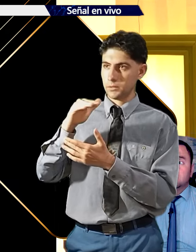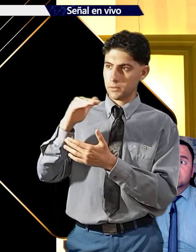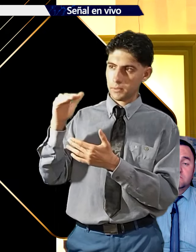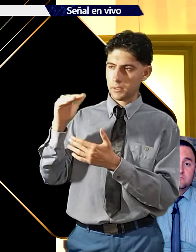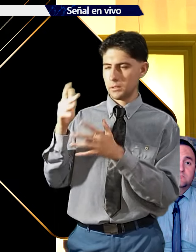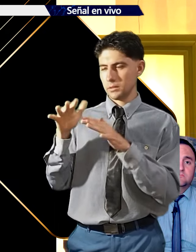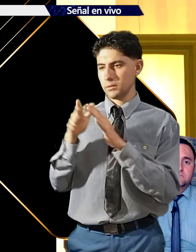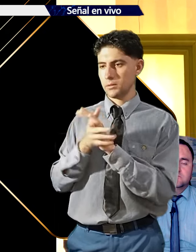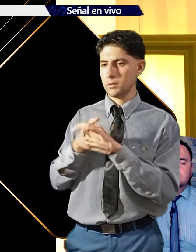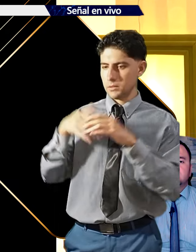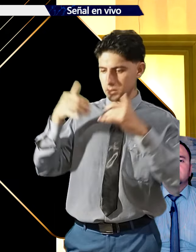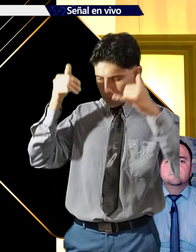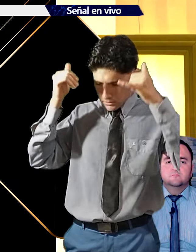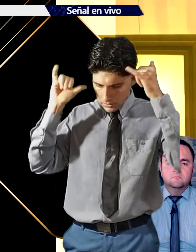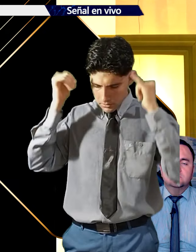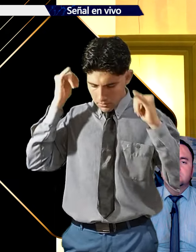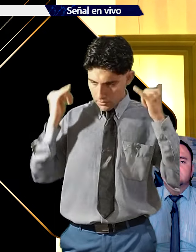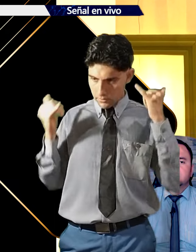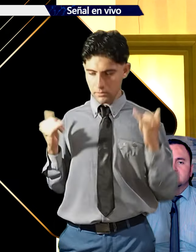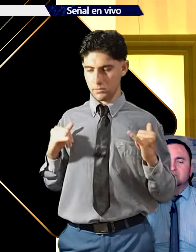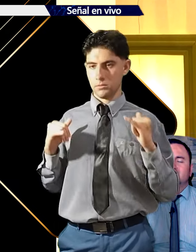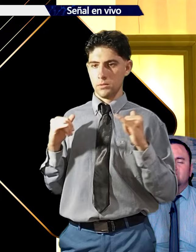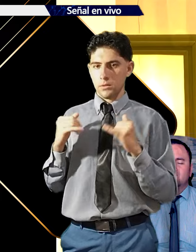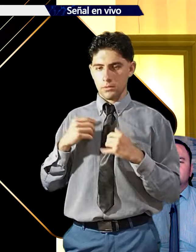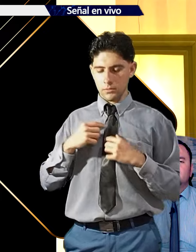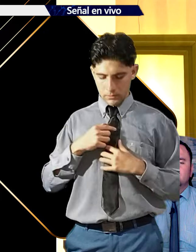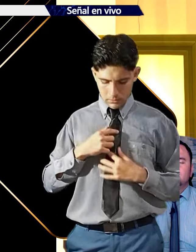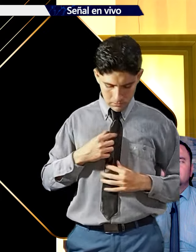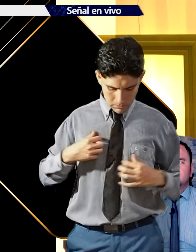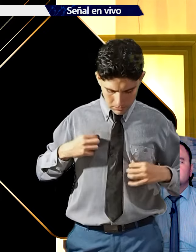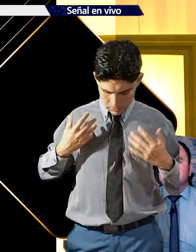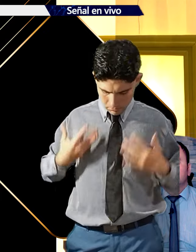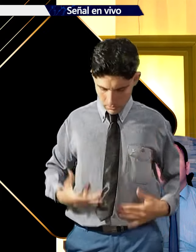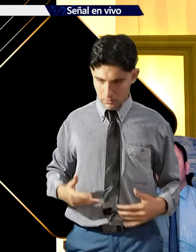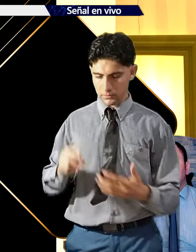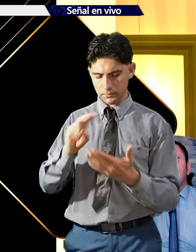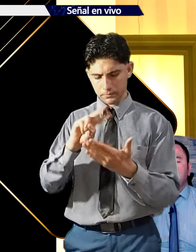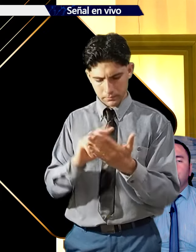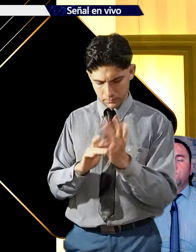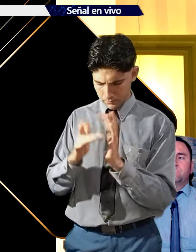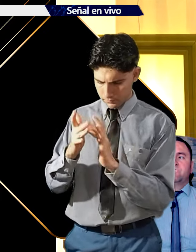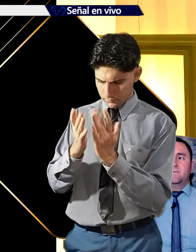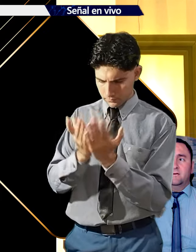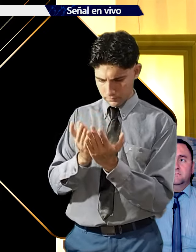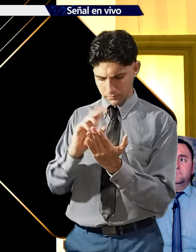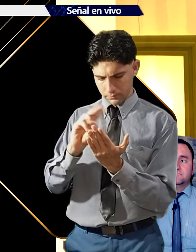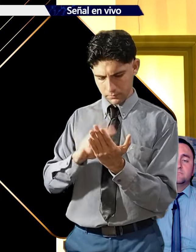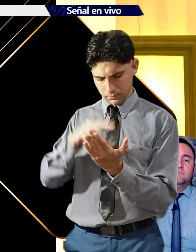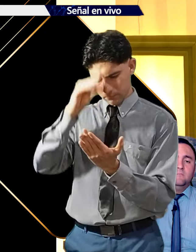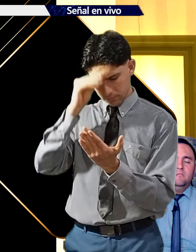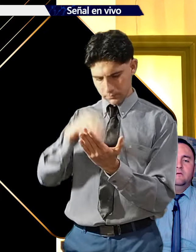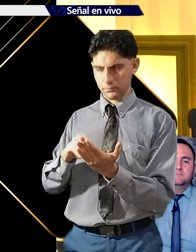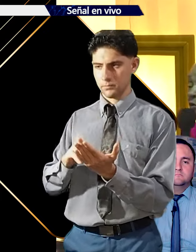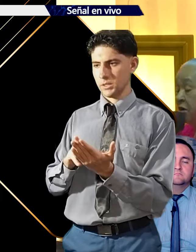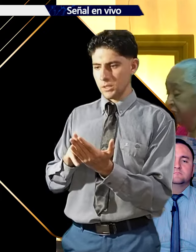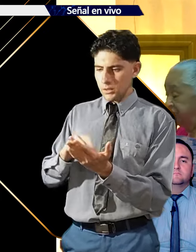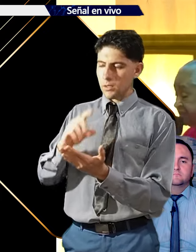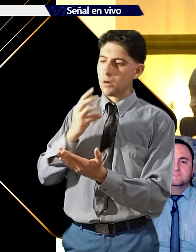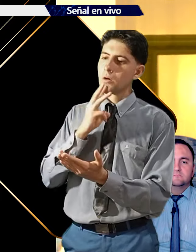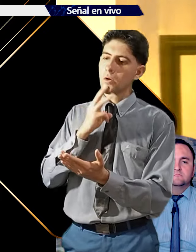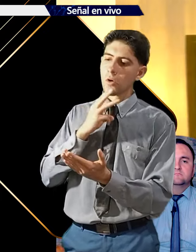orar 6:30, en fin. Y luego va y se da un baño, se arregla y se pone a estudiar la palabra. Y